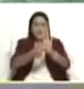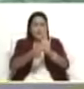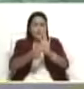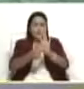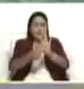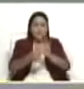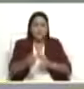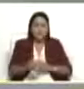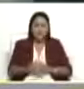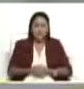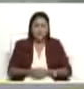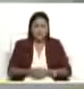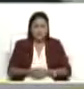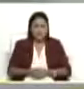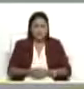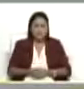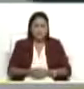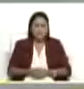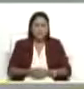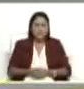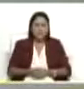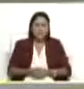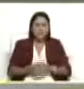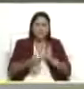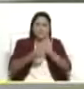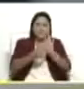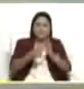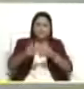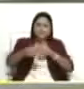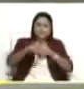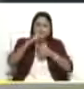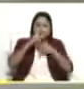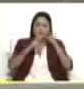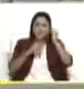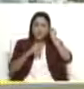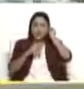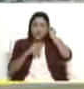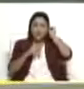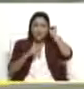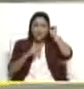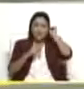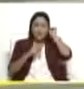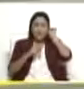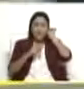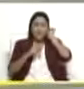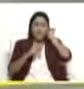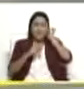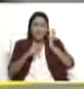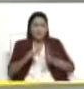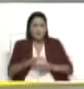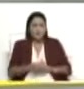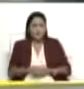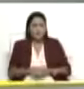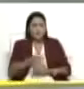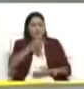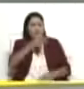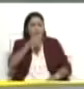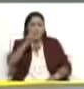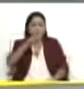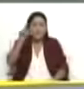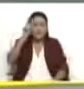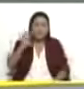empresa Conviasa, que va a cumplir 20 años próximamente. Por favor. Comandante jefe, buenas tardes. Bueno, buenas tardes, el pueblo de